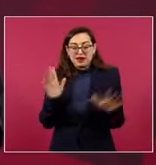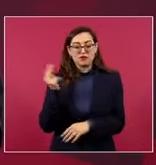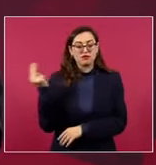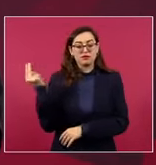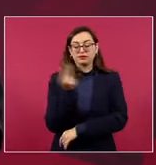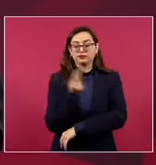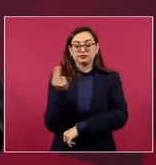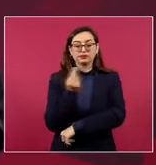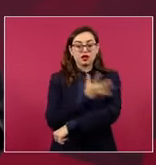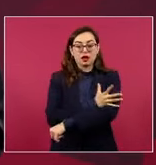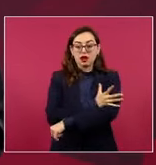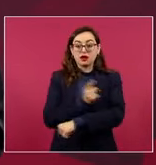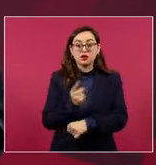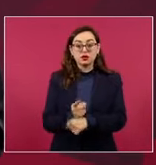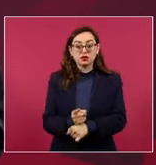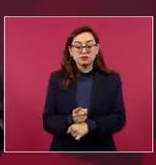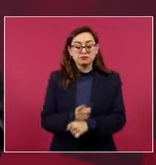¿Cómo ocultar